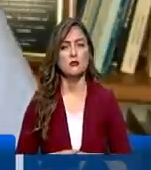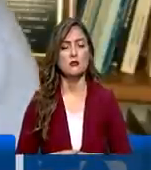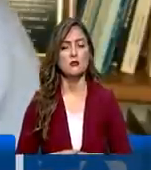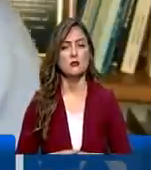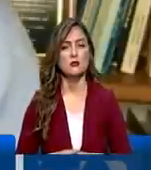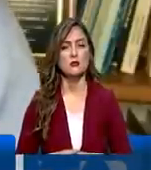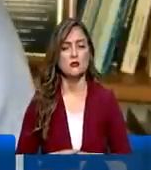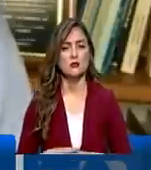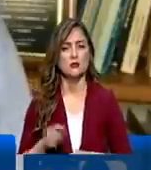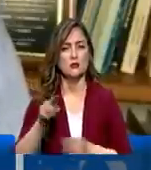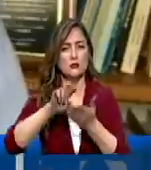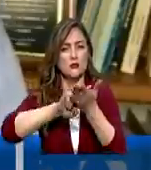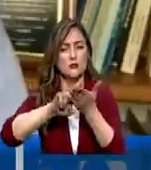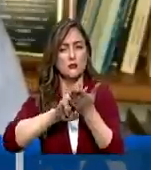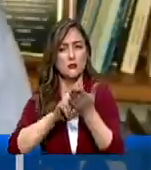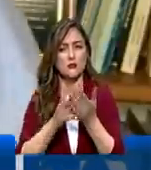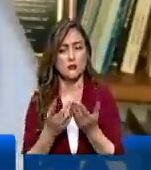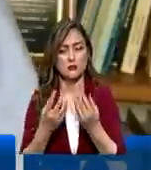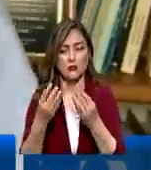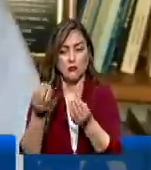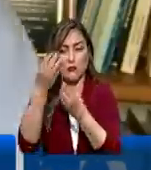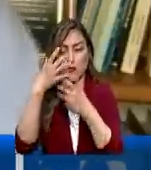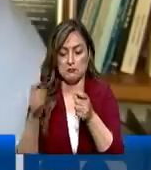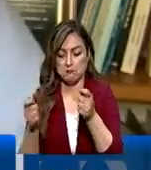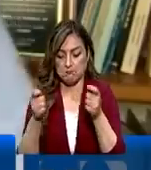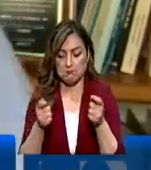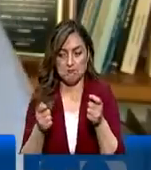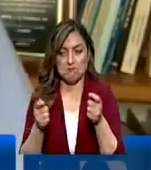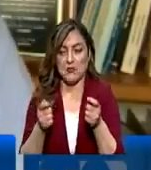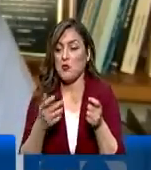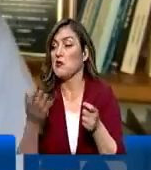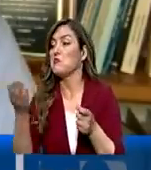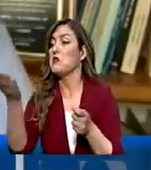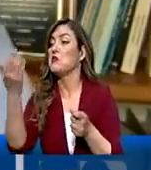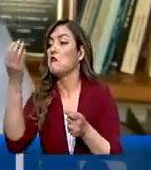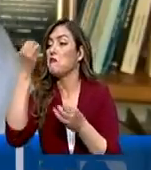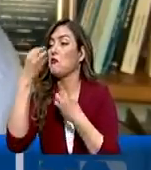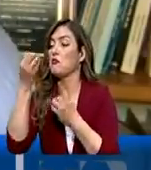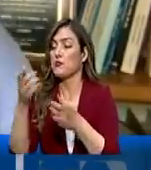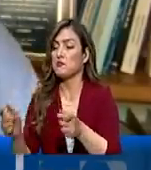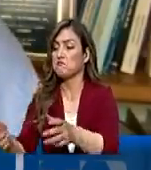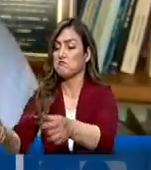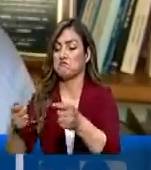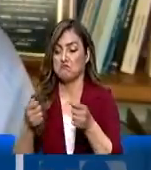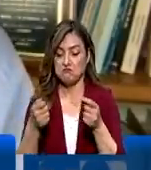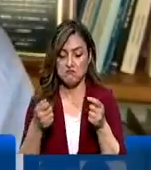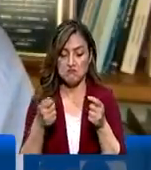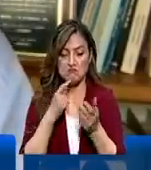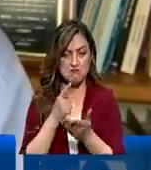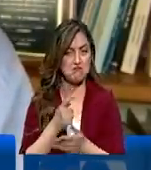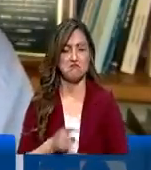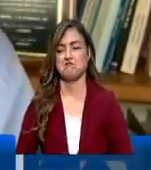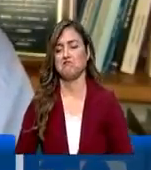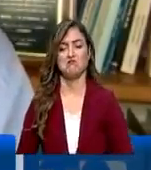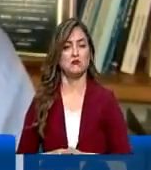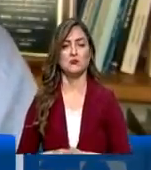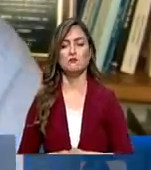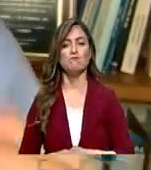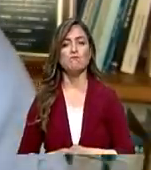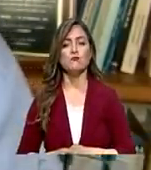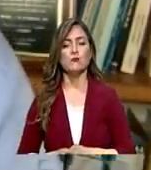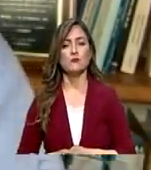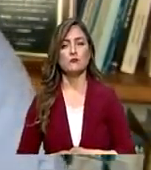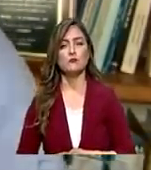esas reuniones, porque claro, va sin datos y simplemente buscando que se ratifique el modelo, lo cual no es real, no se puede ratificar